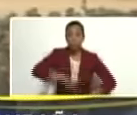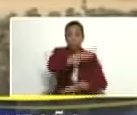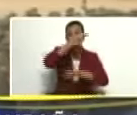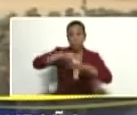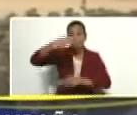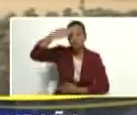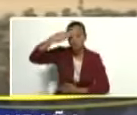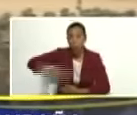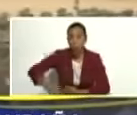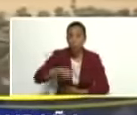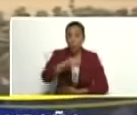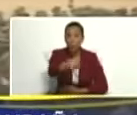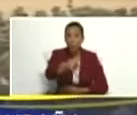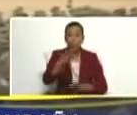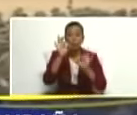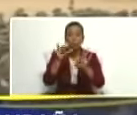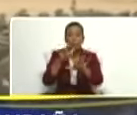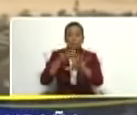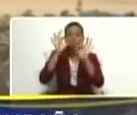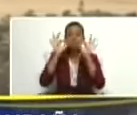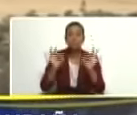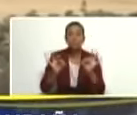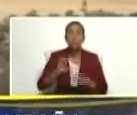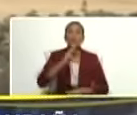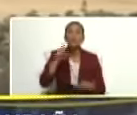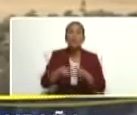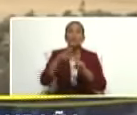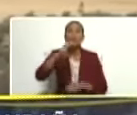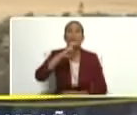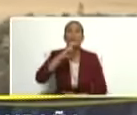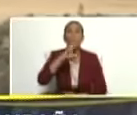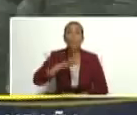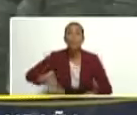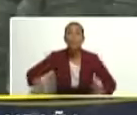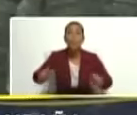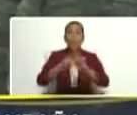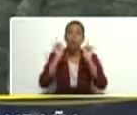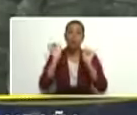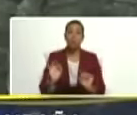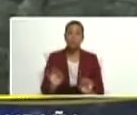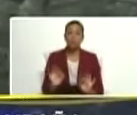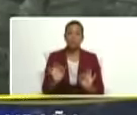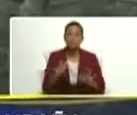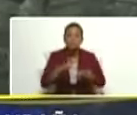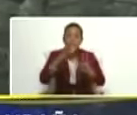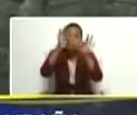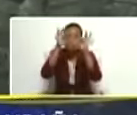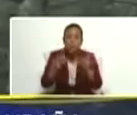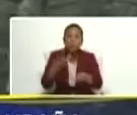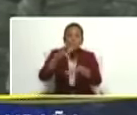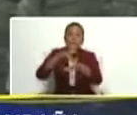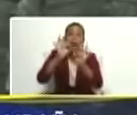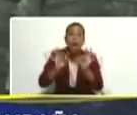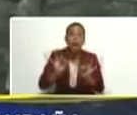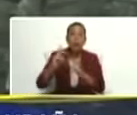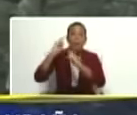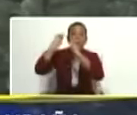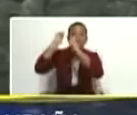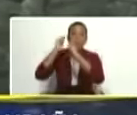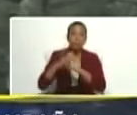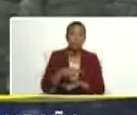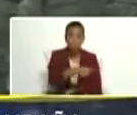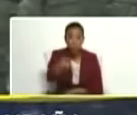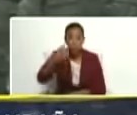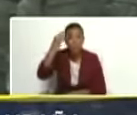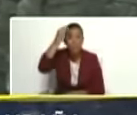Ustedes son lo más preciado de nuestra Fuerza Armada. Por eso les digo,